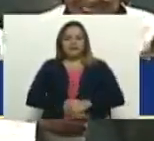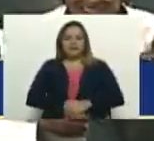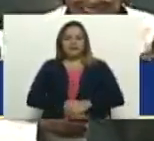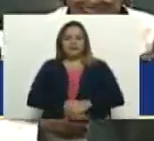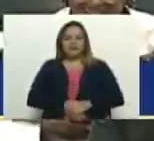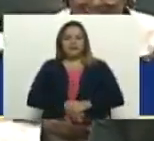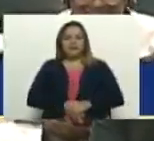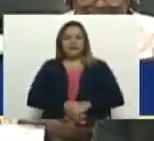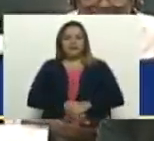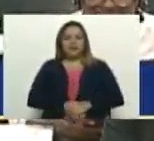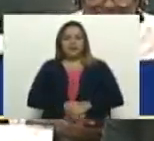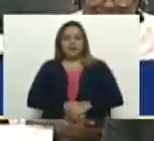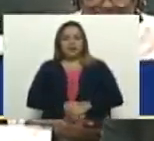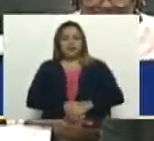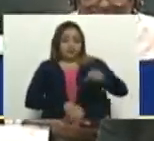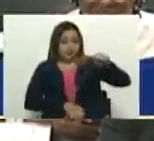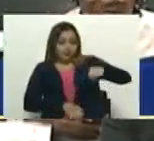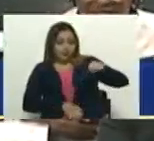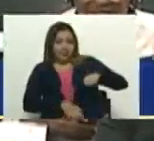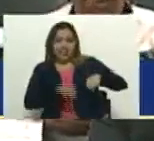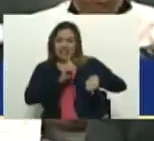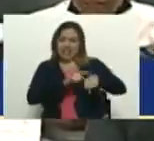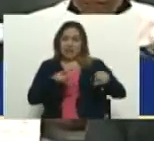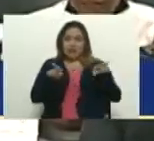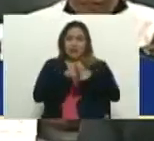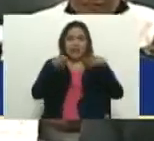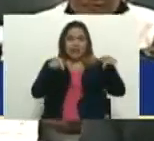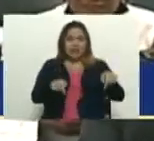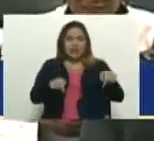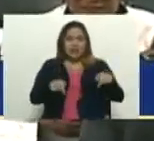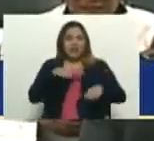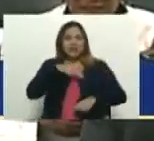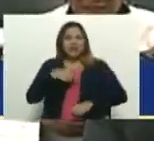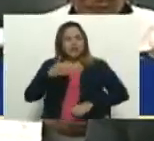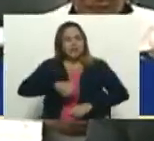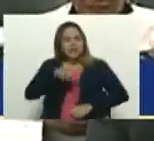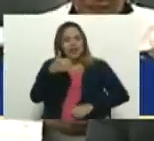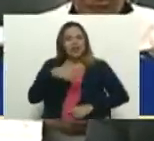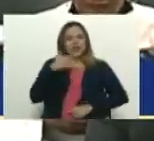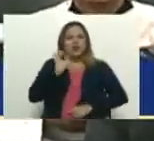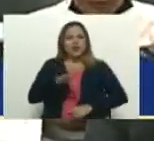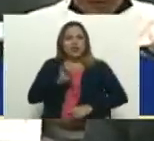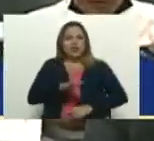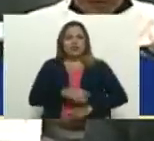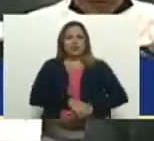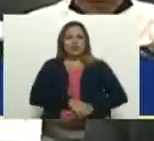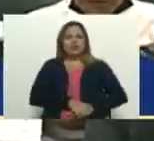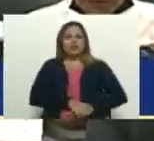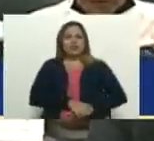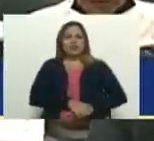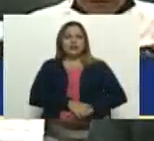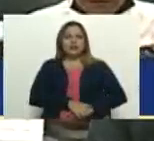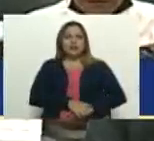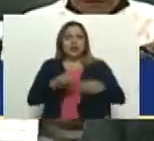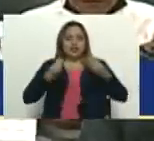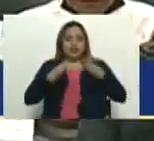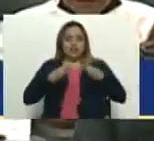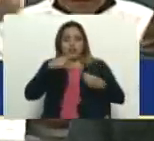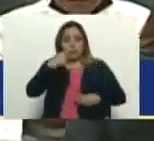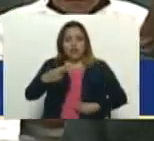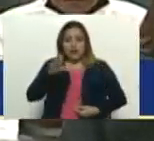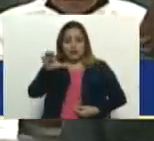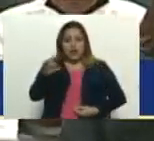Sí, en momentos como este es cuando uno más lamenta que la vida política del